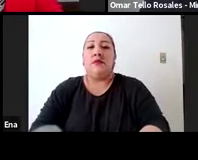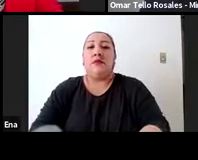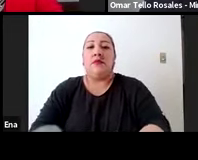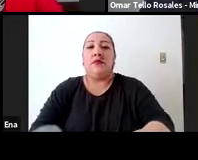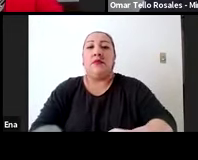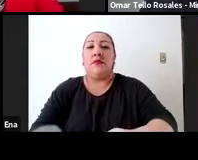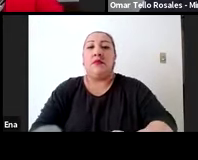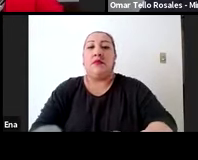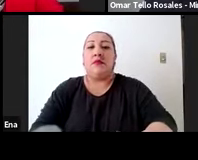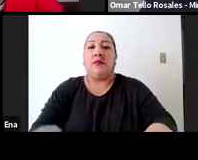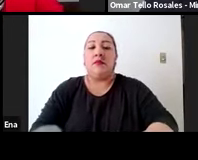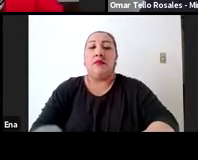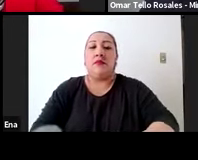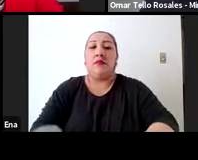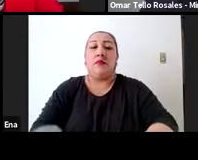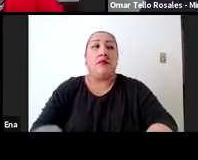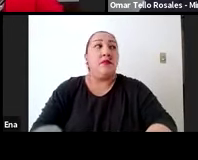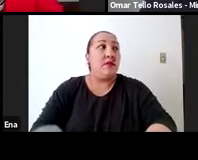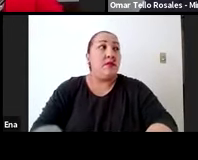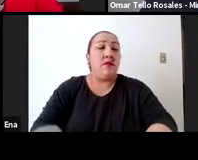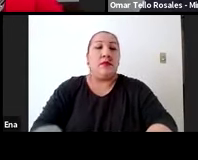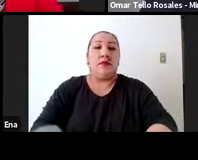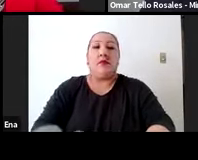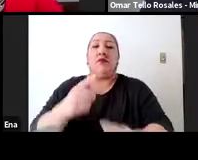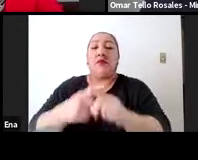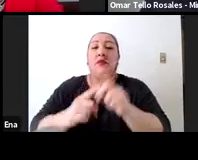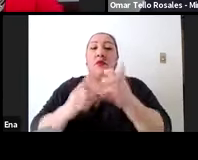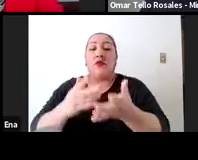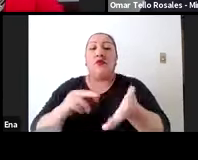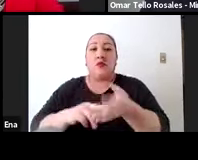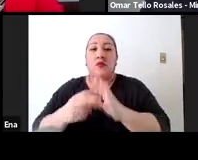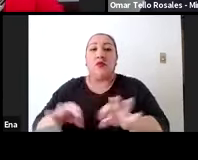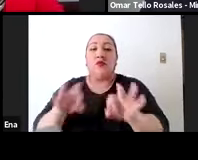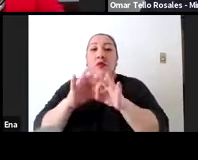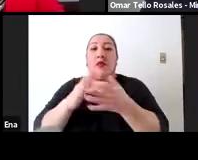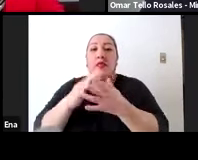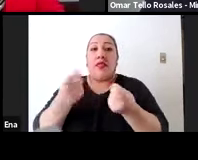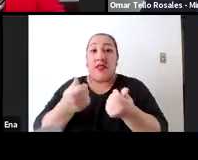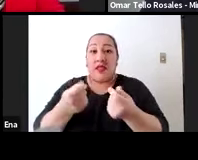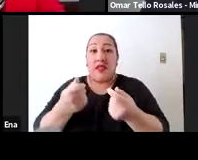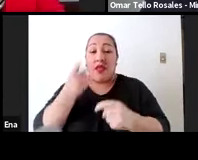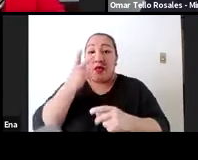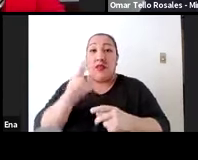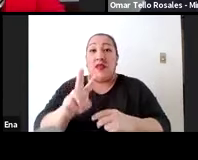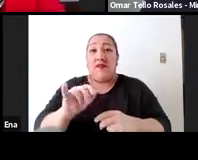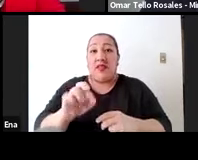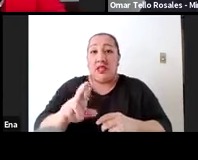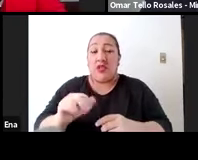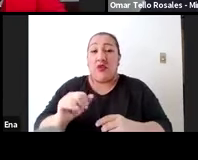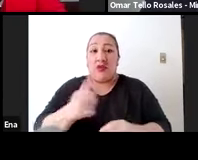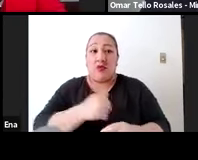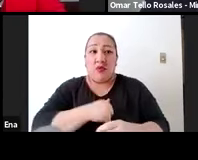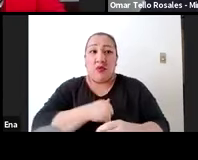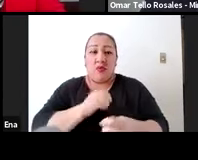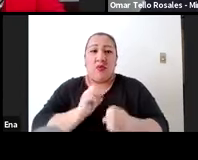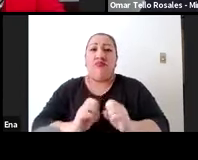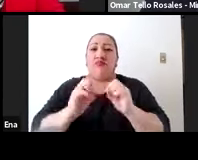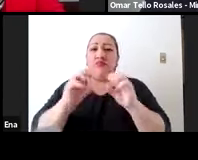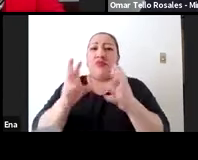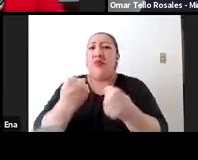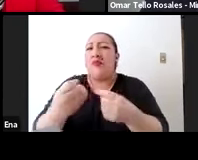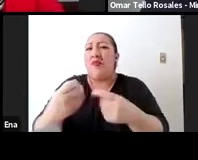los riesgos por las grandes transferencias de dinero. Ya han brotado, igual que el virus, brota y rebrota en varios